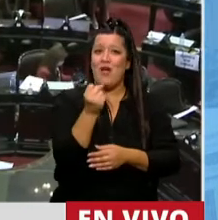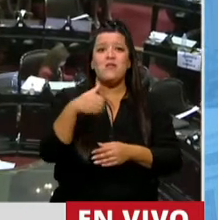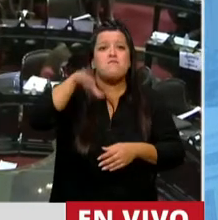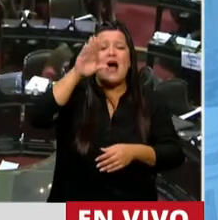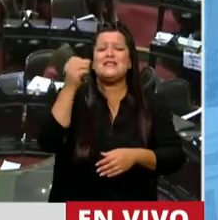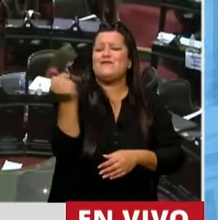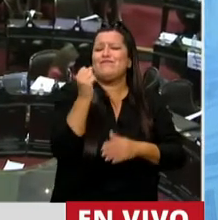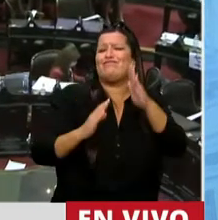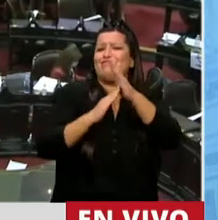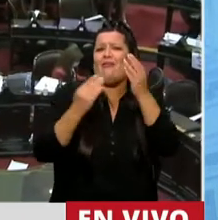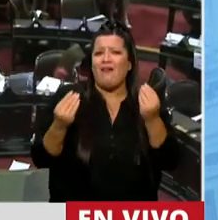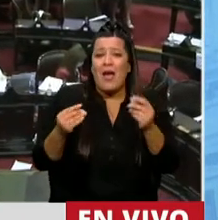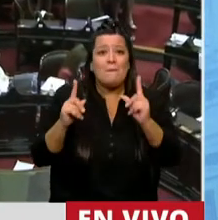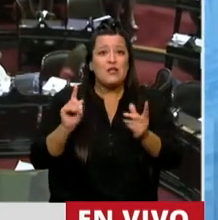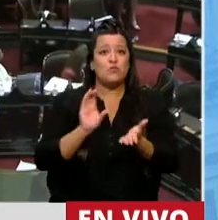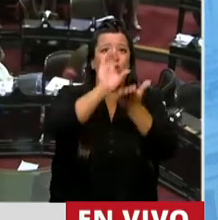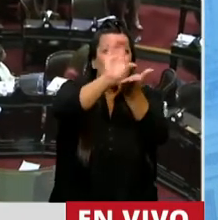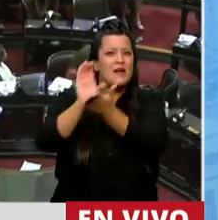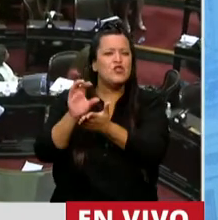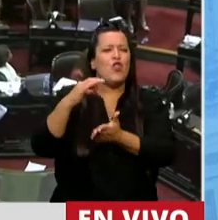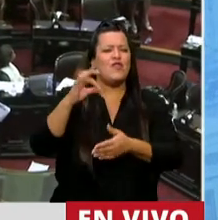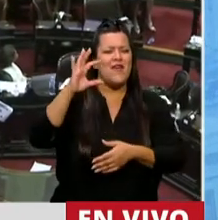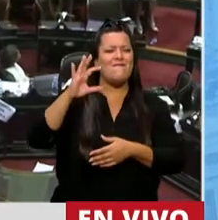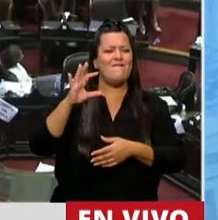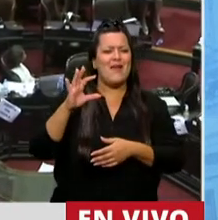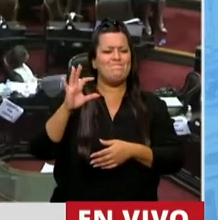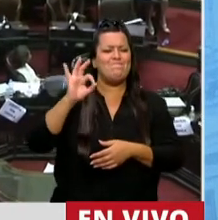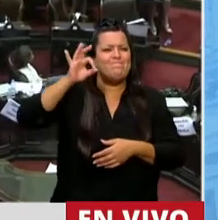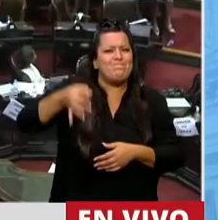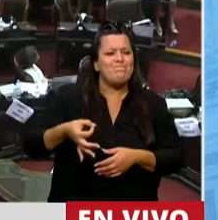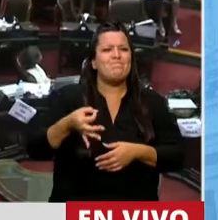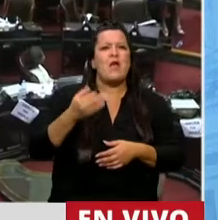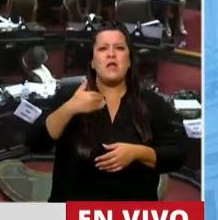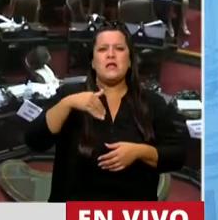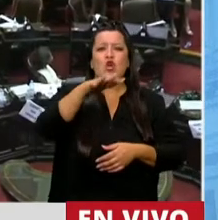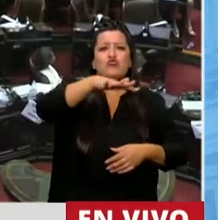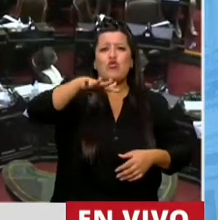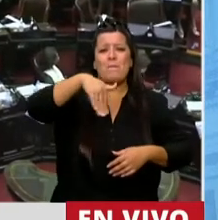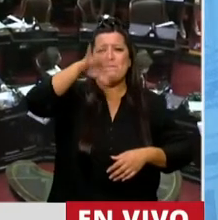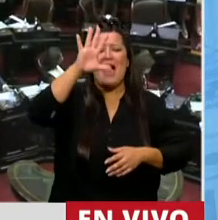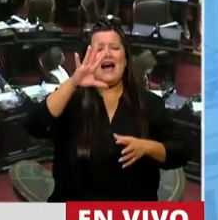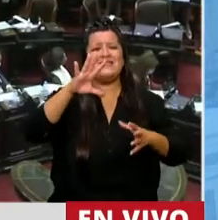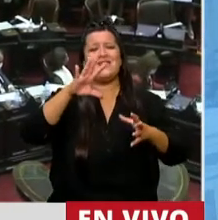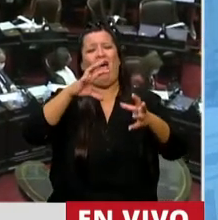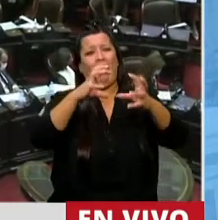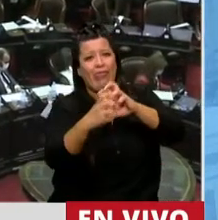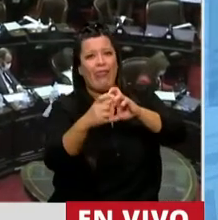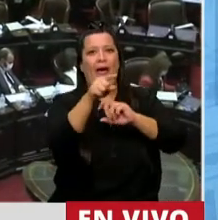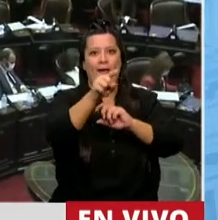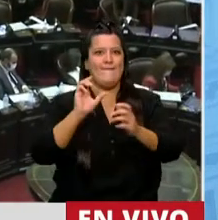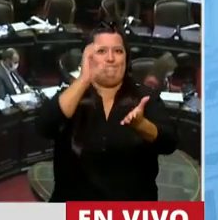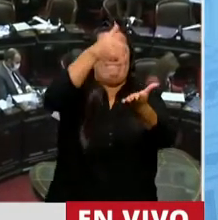fundamentalmente que esas inversiones tengan en cuenta las zonas más desfavorecidas, digamos, ¿no? Y creo que acá vamos a